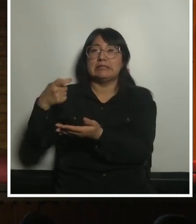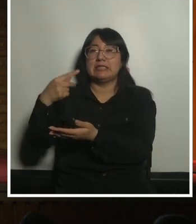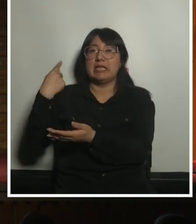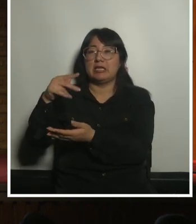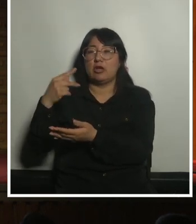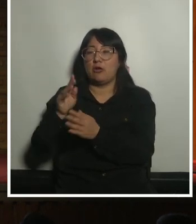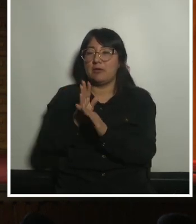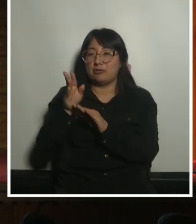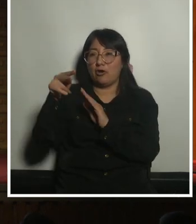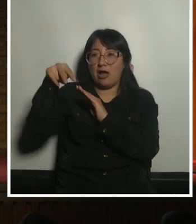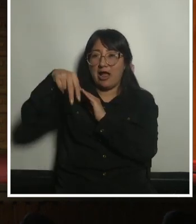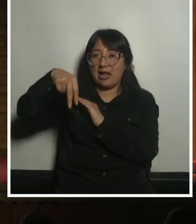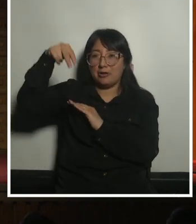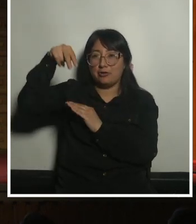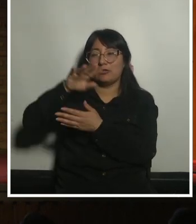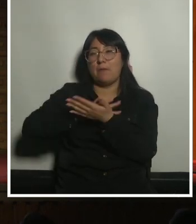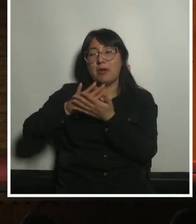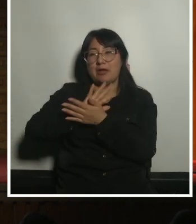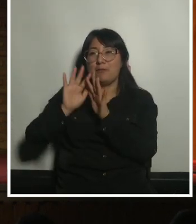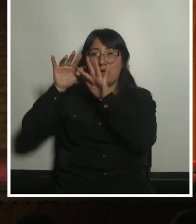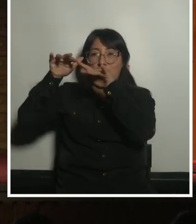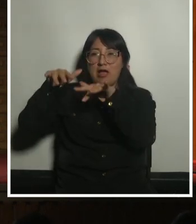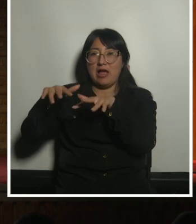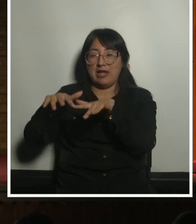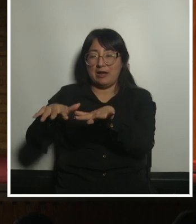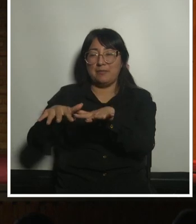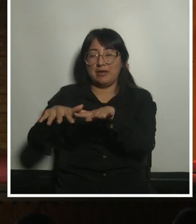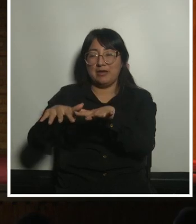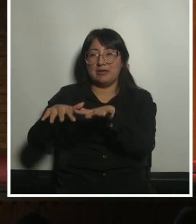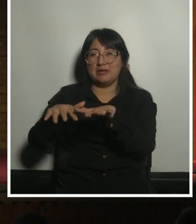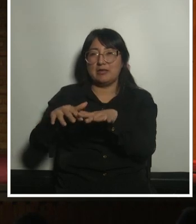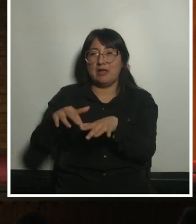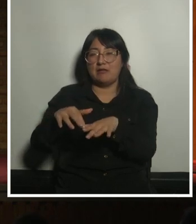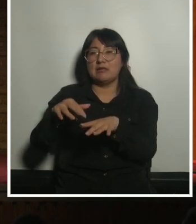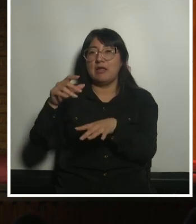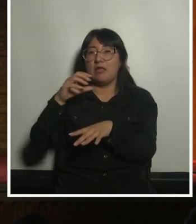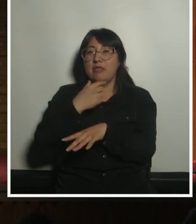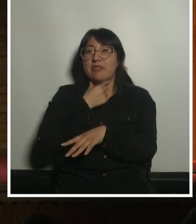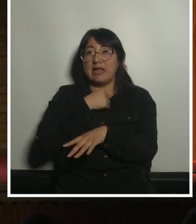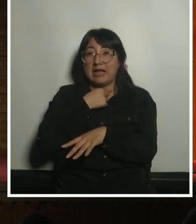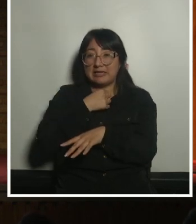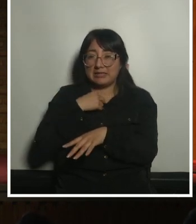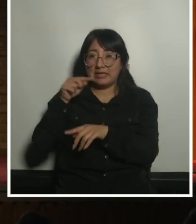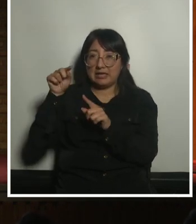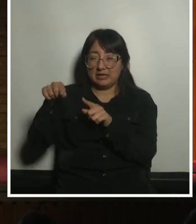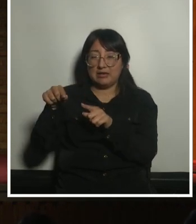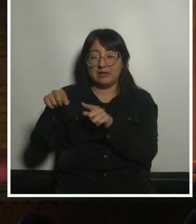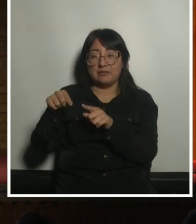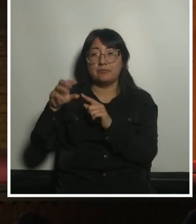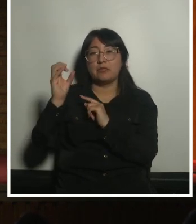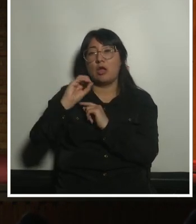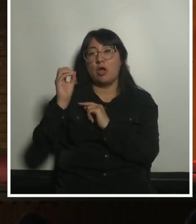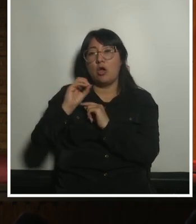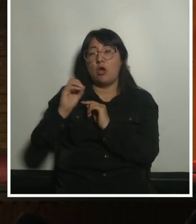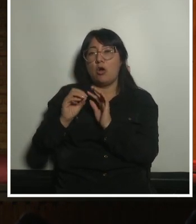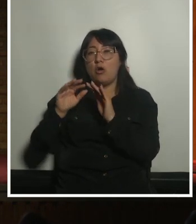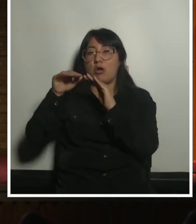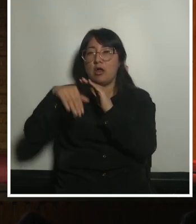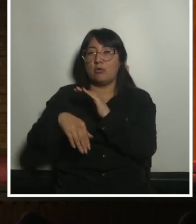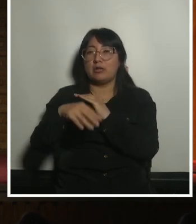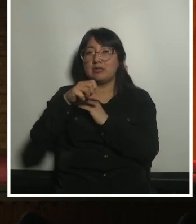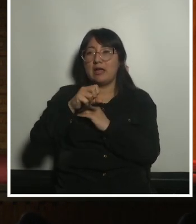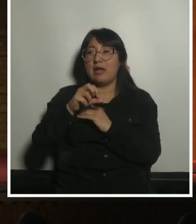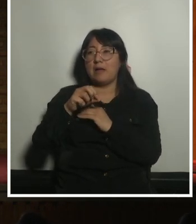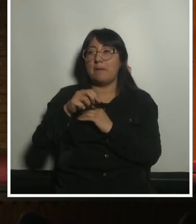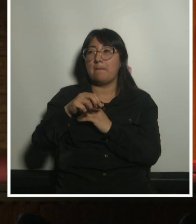norte a las playas, por ejemplo, en el caso del río Maipo, a las playas de Cartagena, que está con una erosión severa, o la cuenca del Marga Marga, que